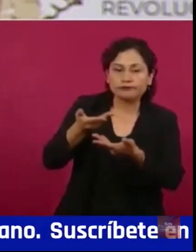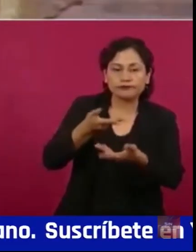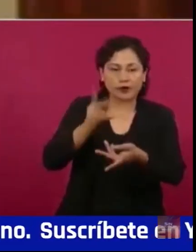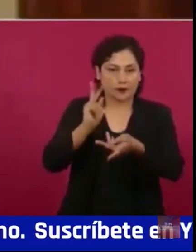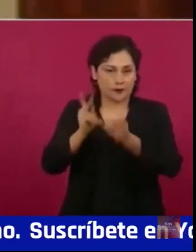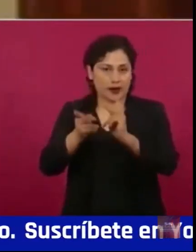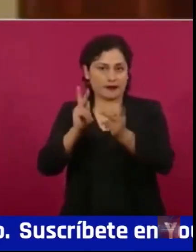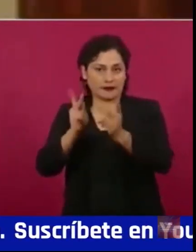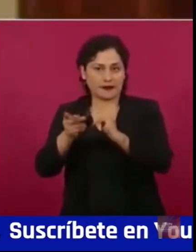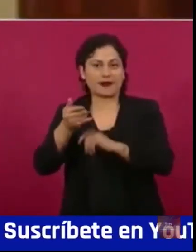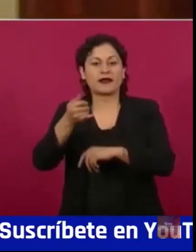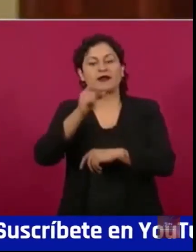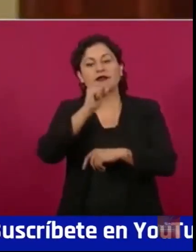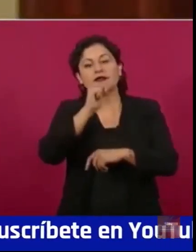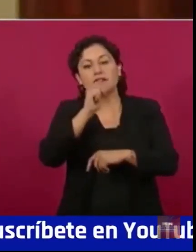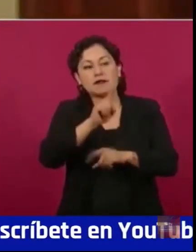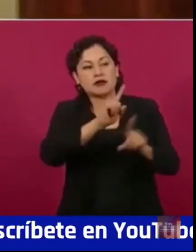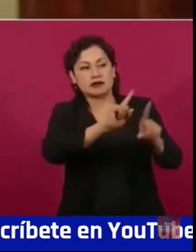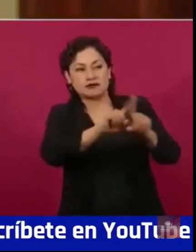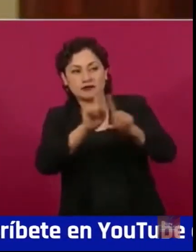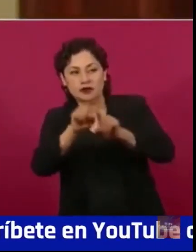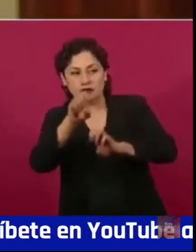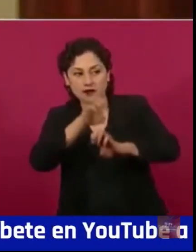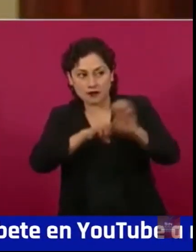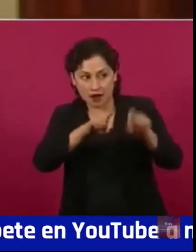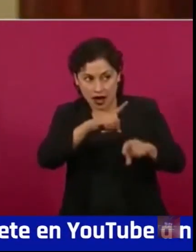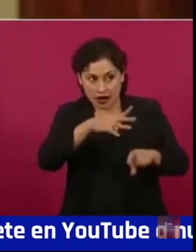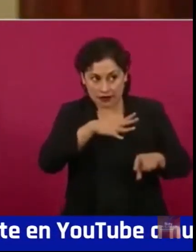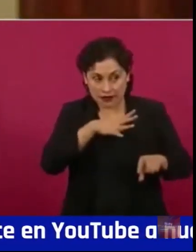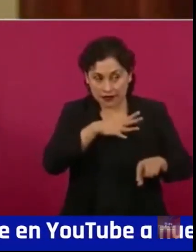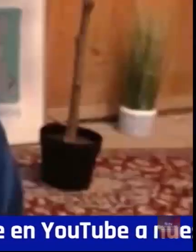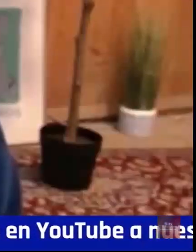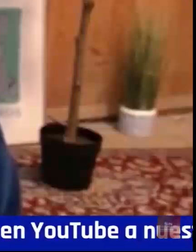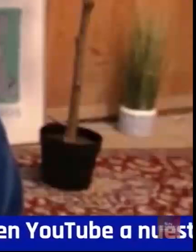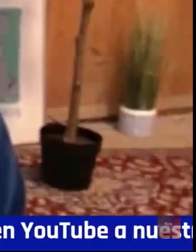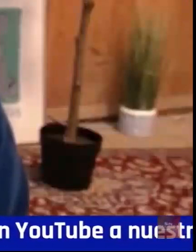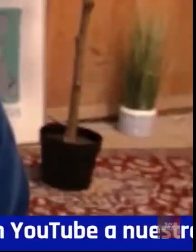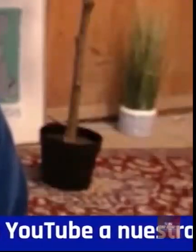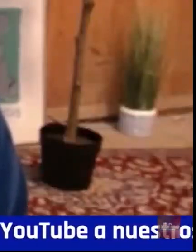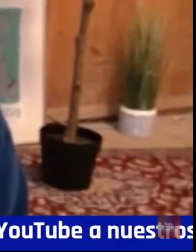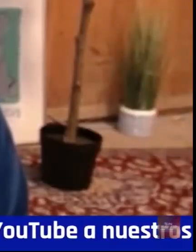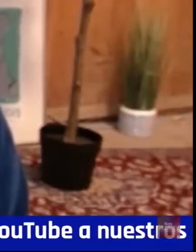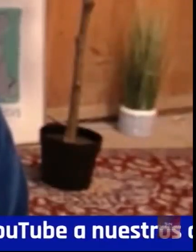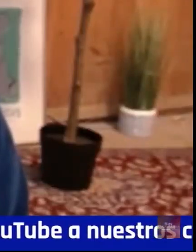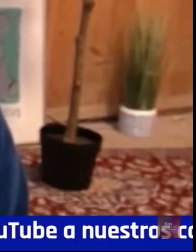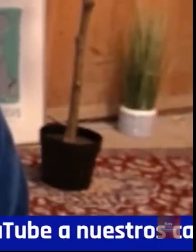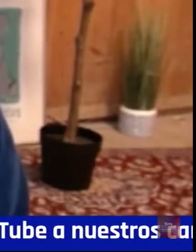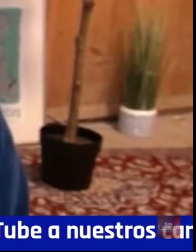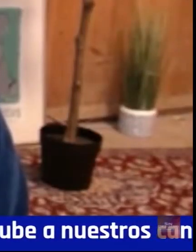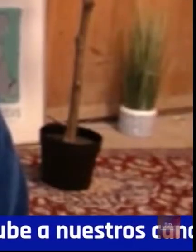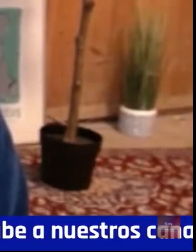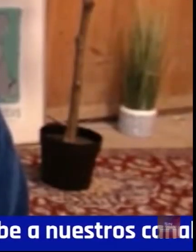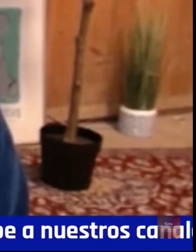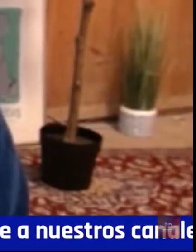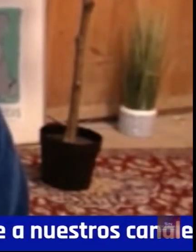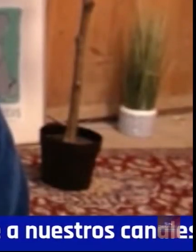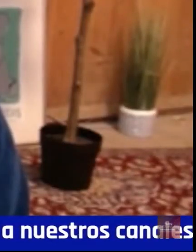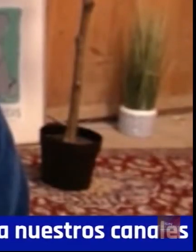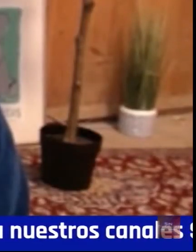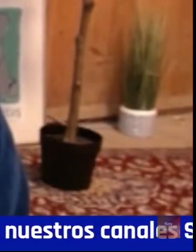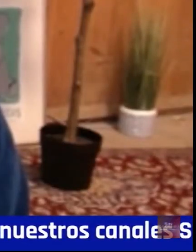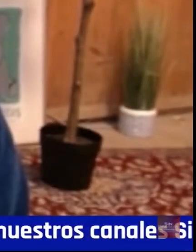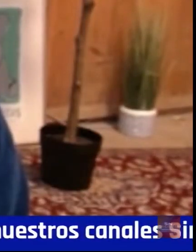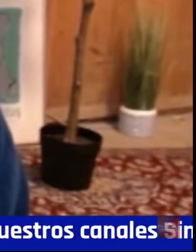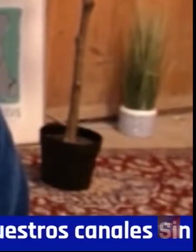tiempo, hasta el próximo sexenio. Y miren, compañeros, los dejo con ese comentario, pero aquí está ya Vicente Serrano. Vicente, te regreso cámaras